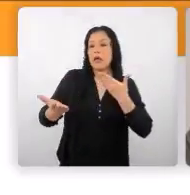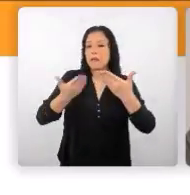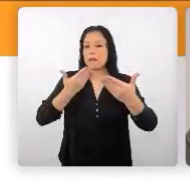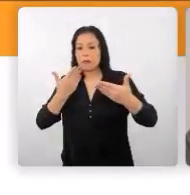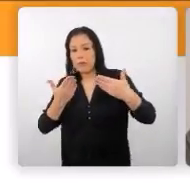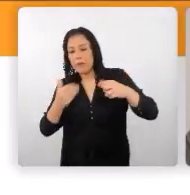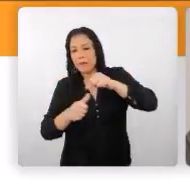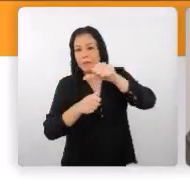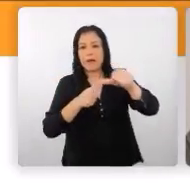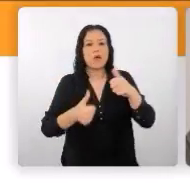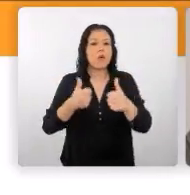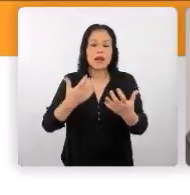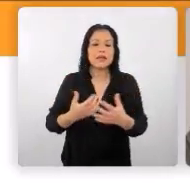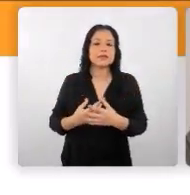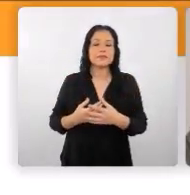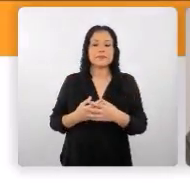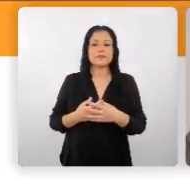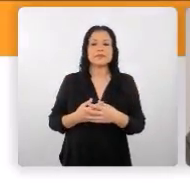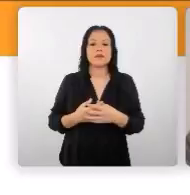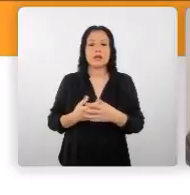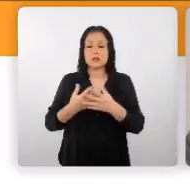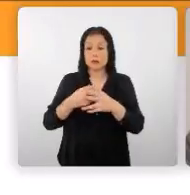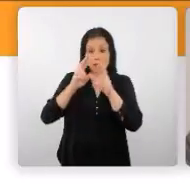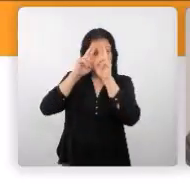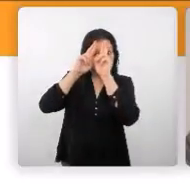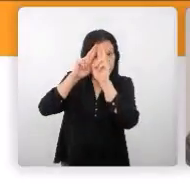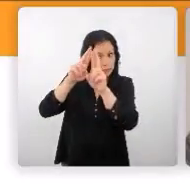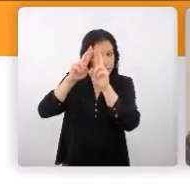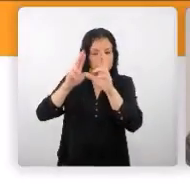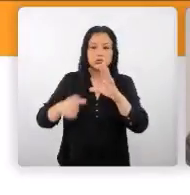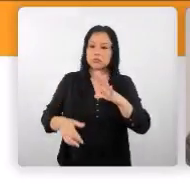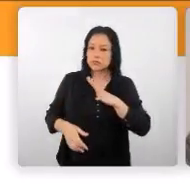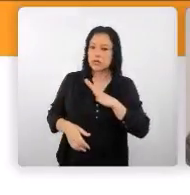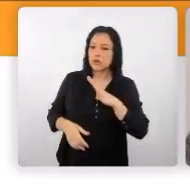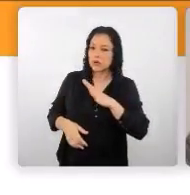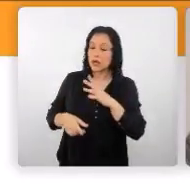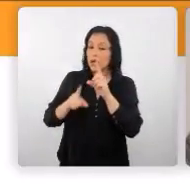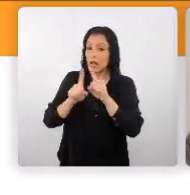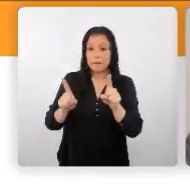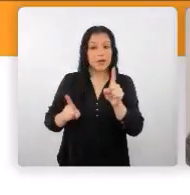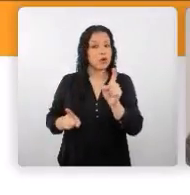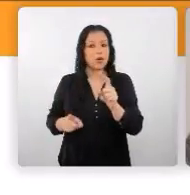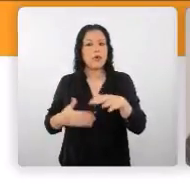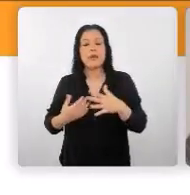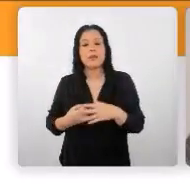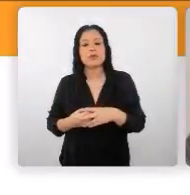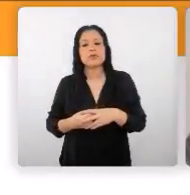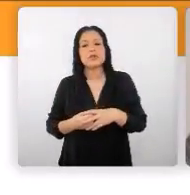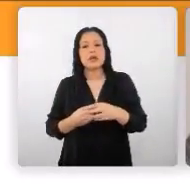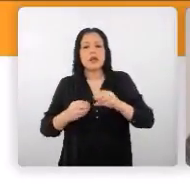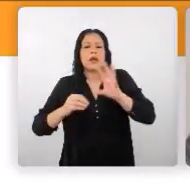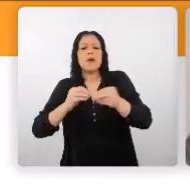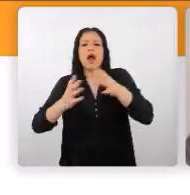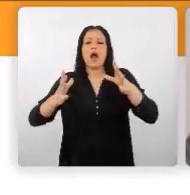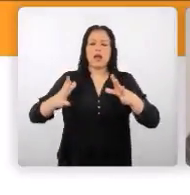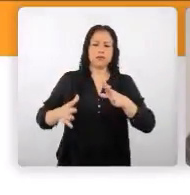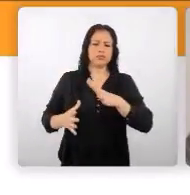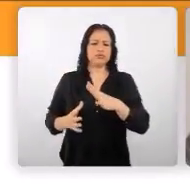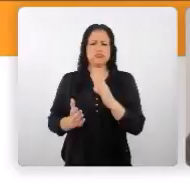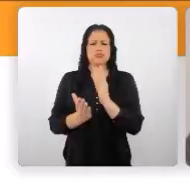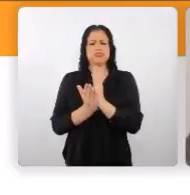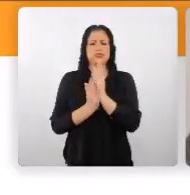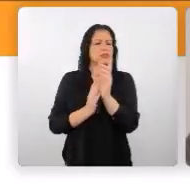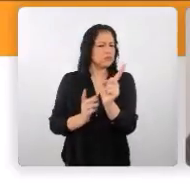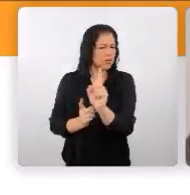con alemanes es bastante respetuoso y cordial. Sin embargo, no hay que exagerar en muchas formalidades